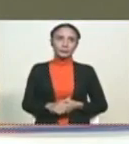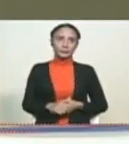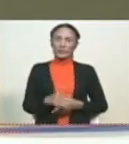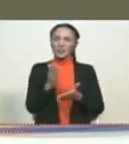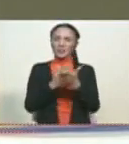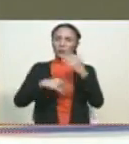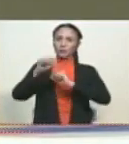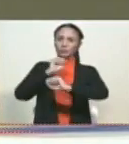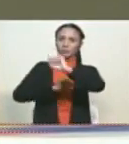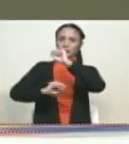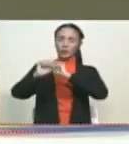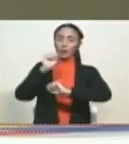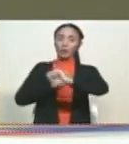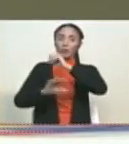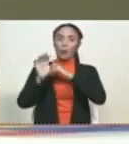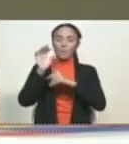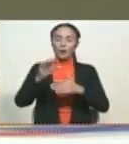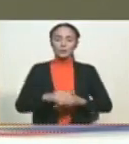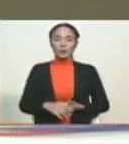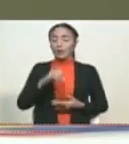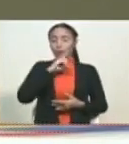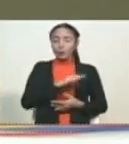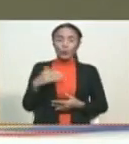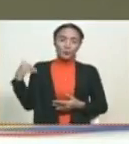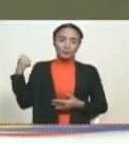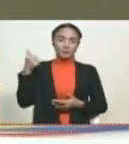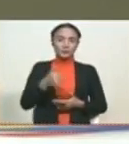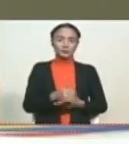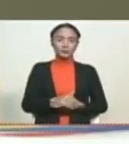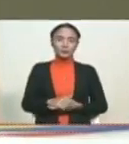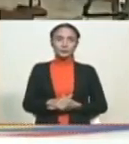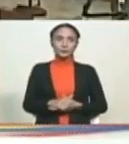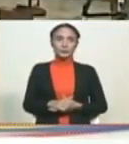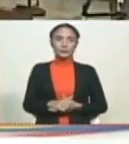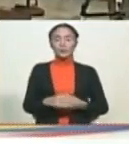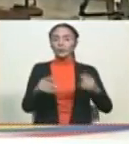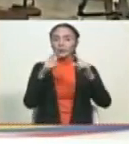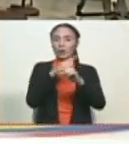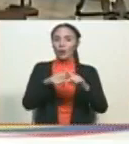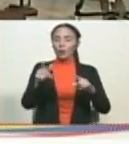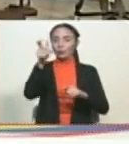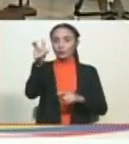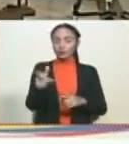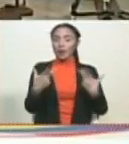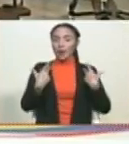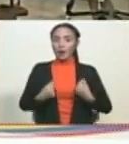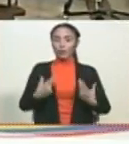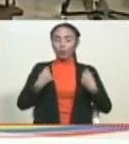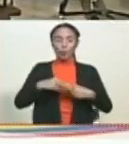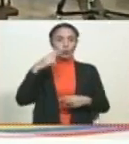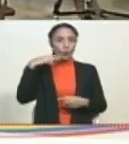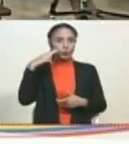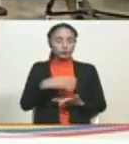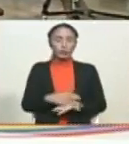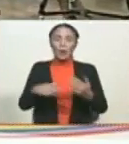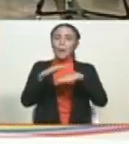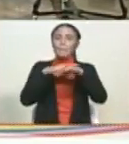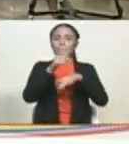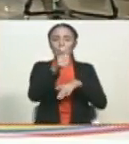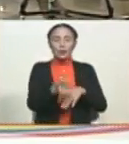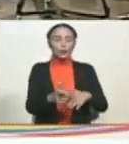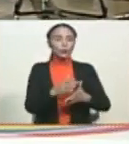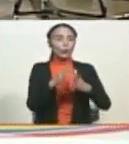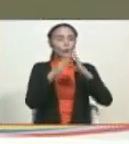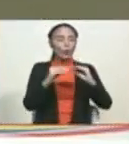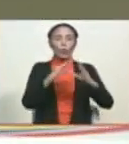combatiente de todas las batallas desde tiempo histórico. Compañero profesor Aristóbulo, ministro, ministra,